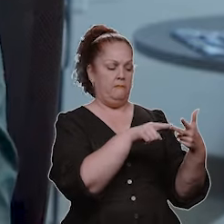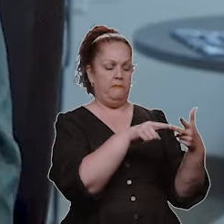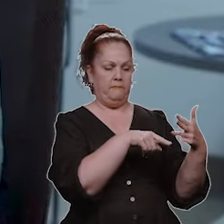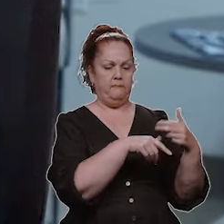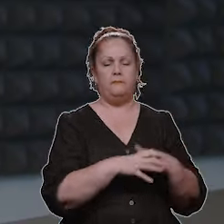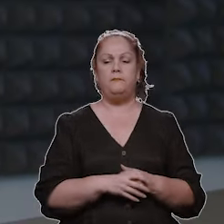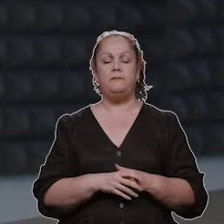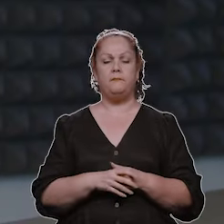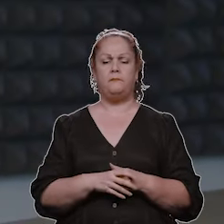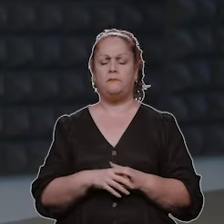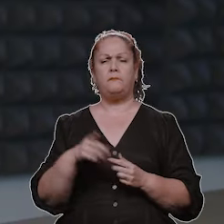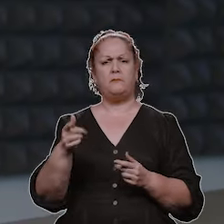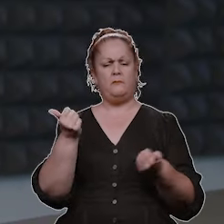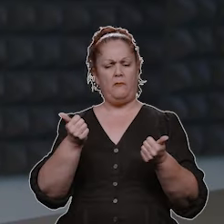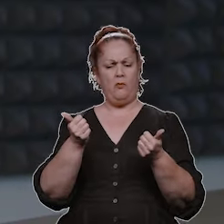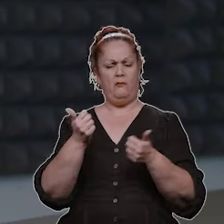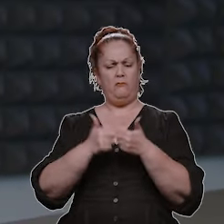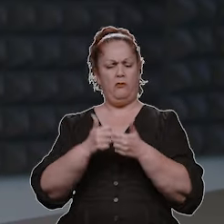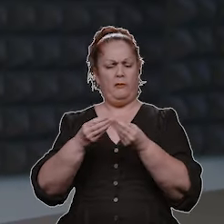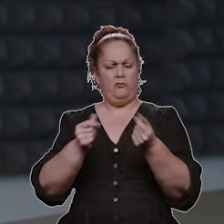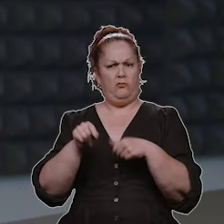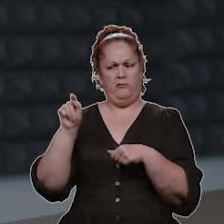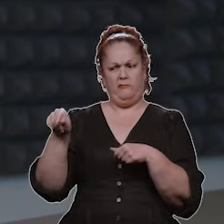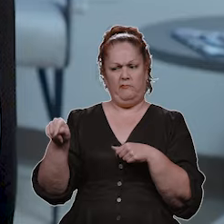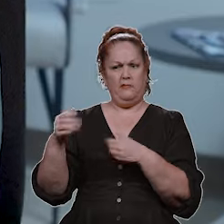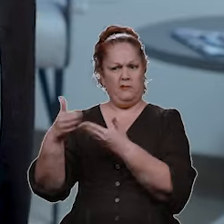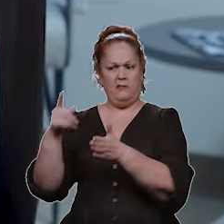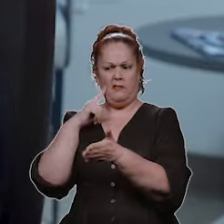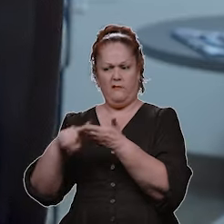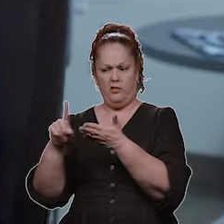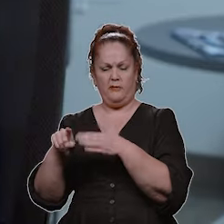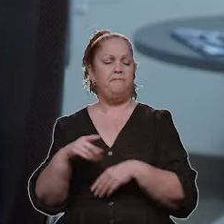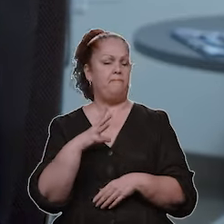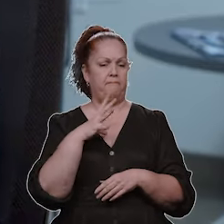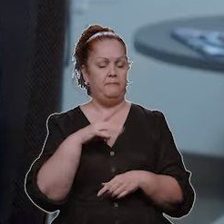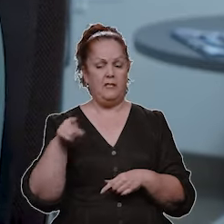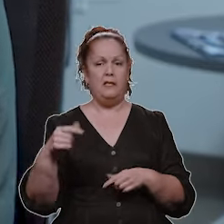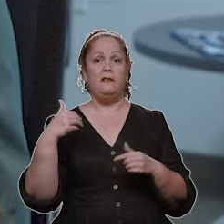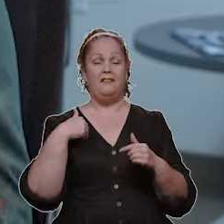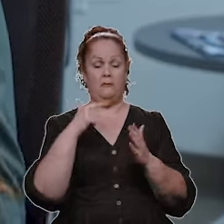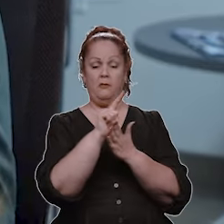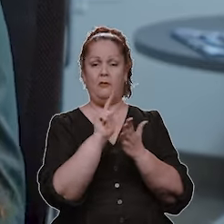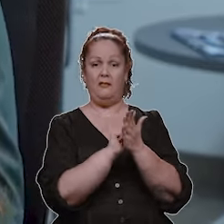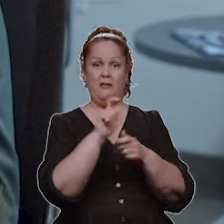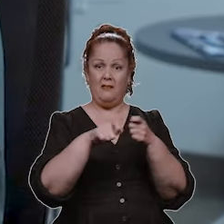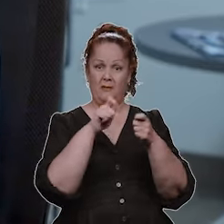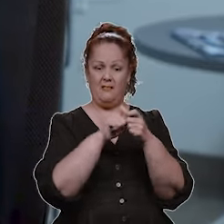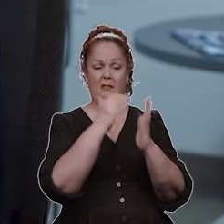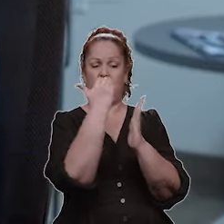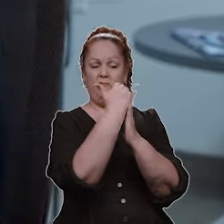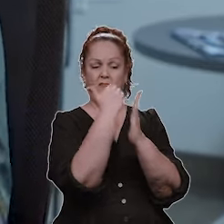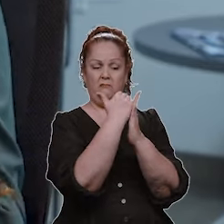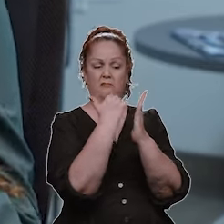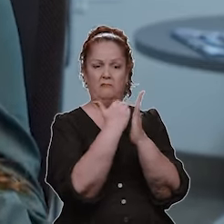sala Superior y qué tipo de casos se atienden en una sala de investigación Muy bien pues en una sala investigaciones hay una lista taxativa de